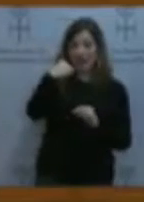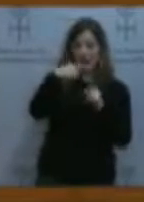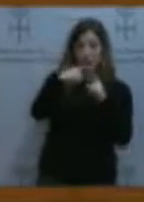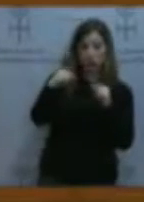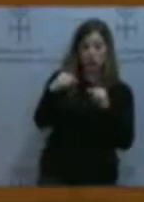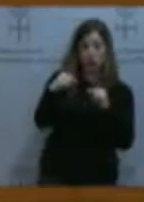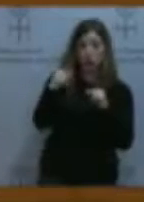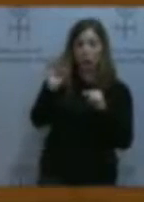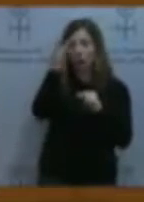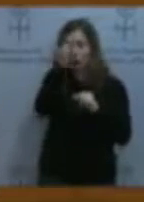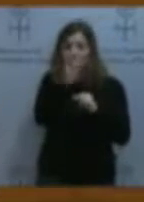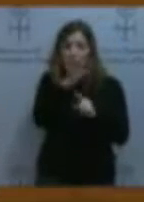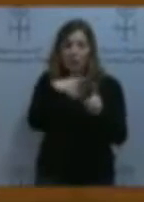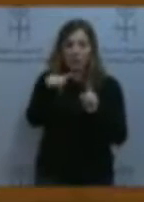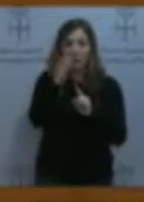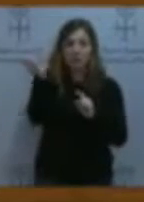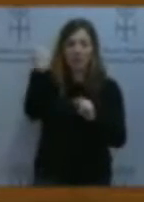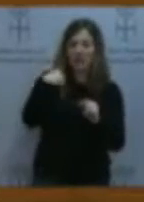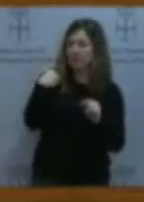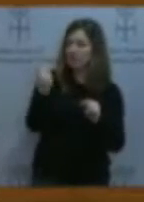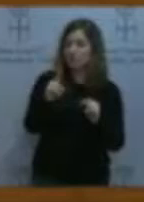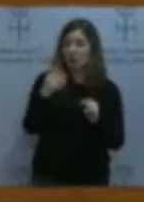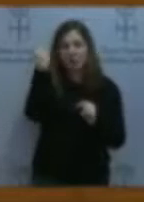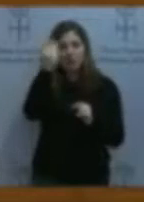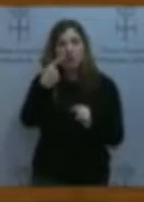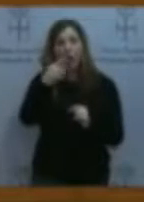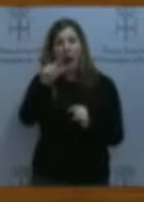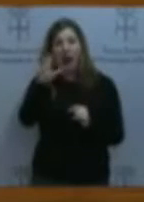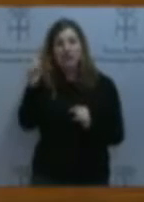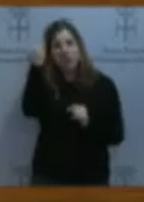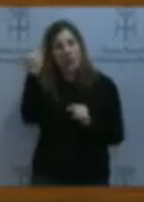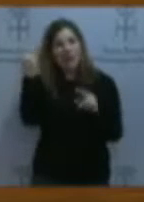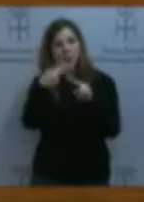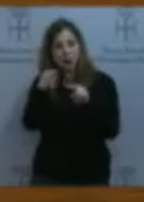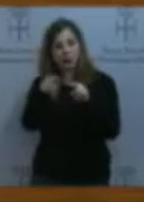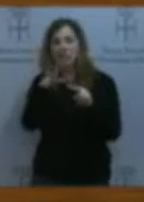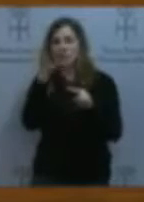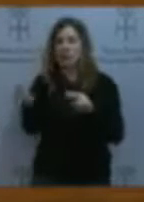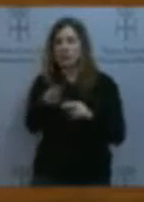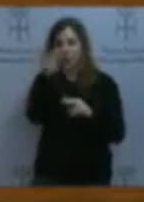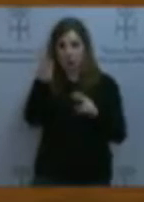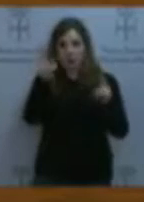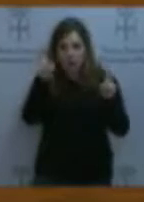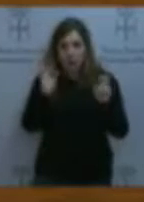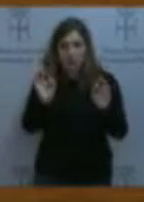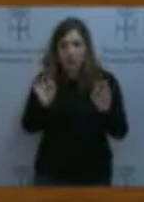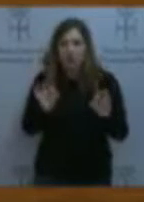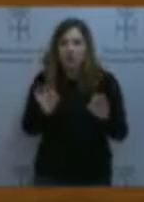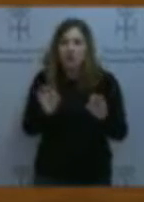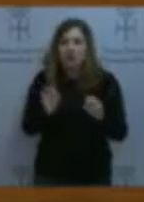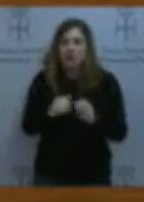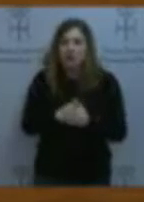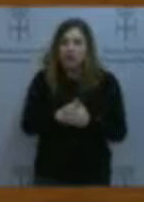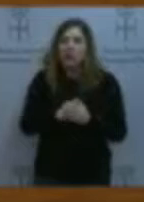tenía ideas políticas para implementar en esta recogida selectiva que dieron sus frutos. No todas. En el año 2014